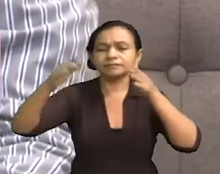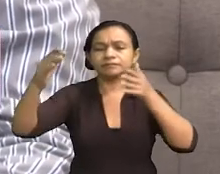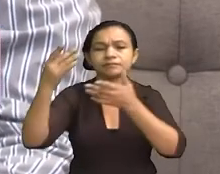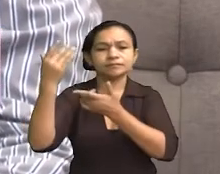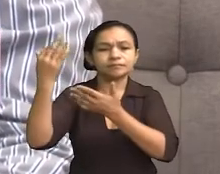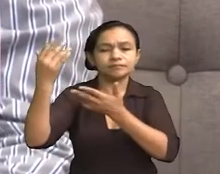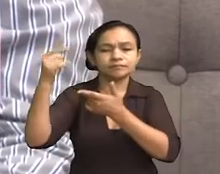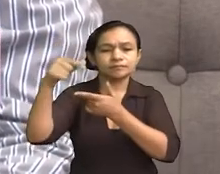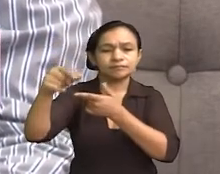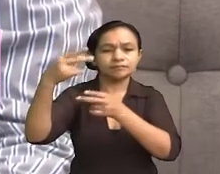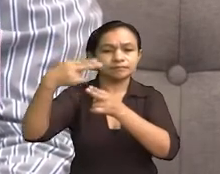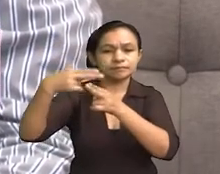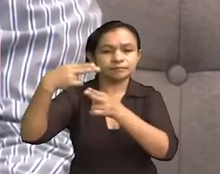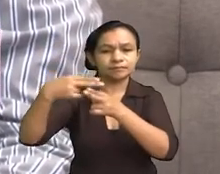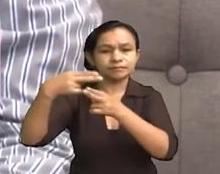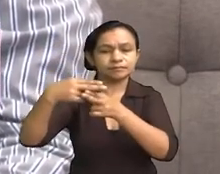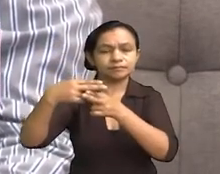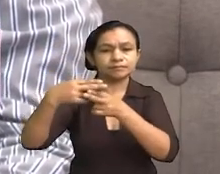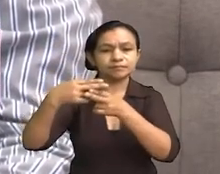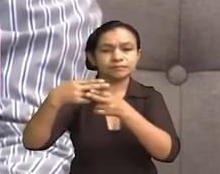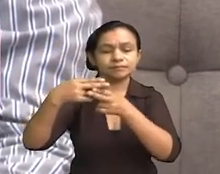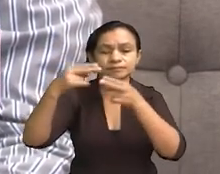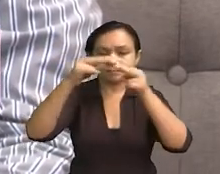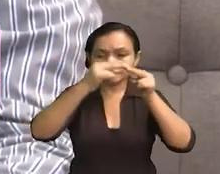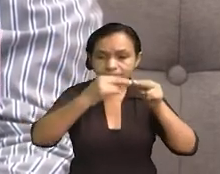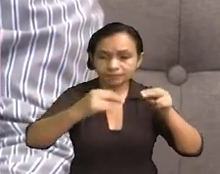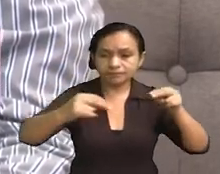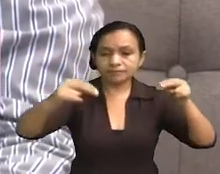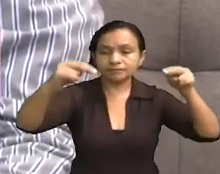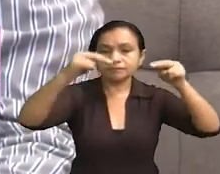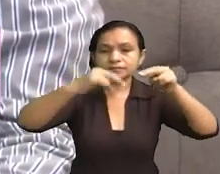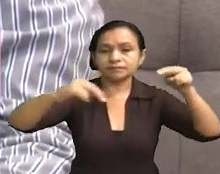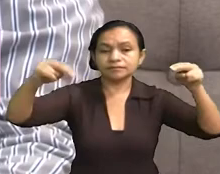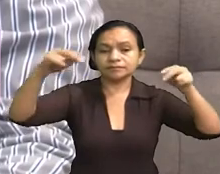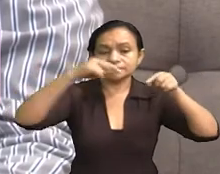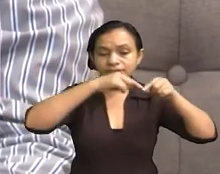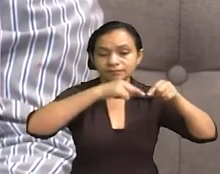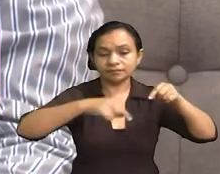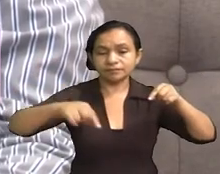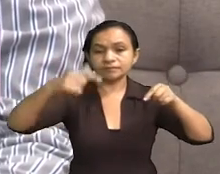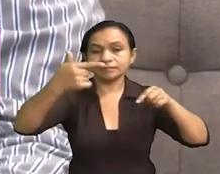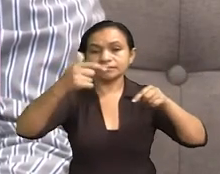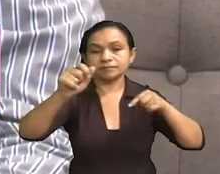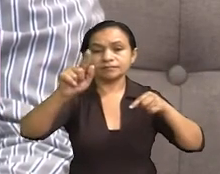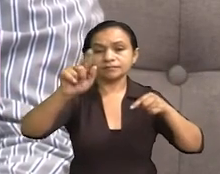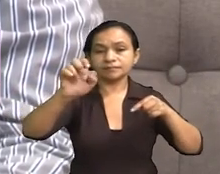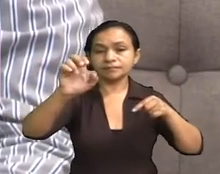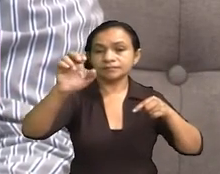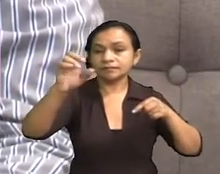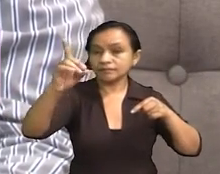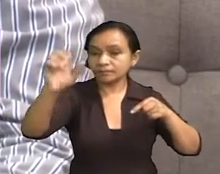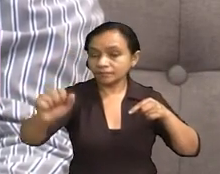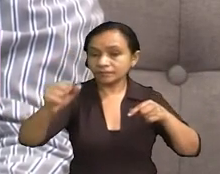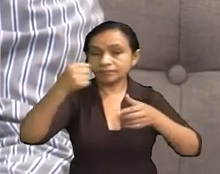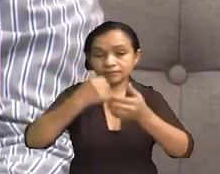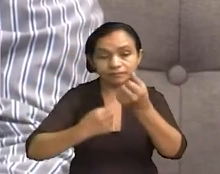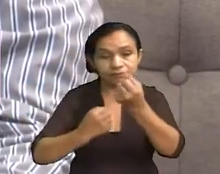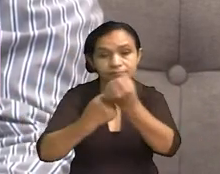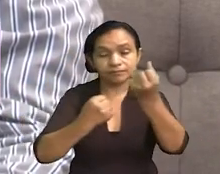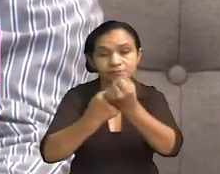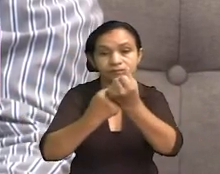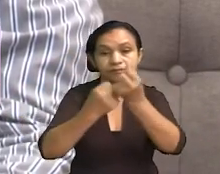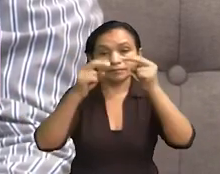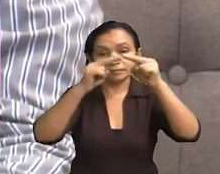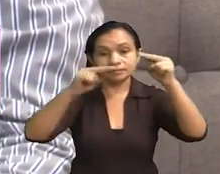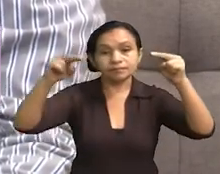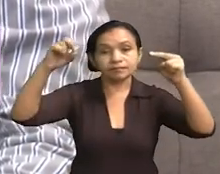Esperanza, las líneas de transmisión de La Esperanza, La Gateada, los refuerzos en el sistema de electricidad